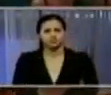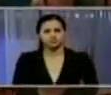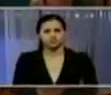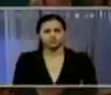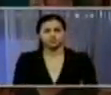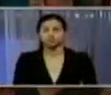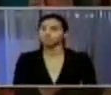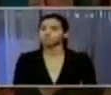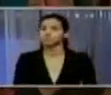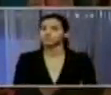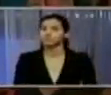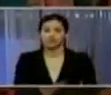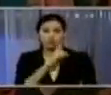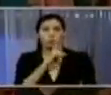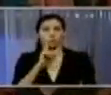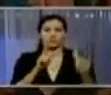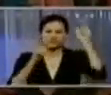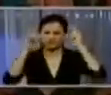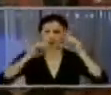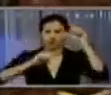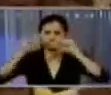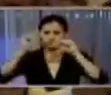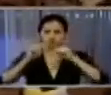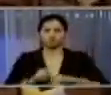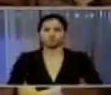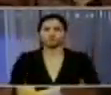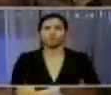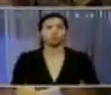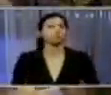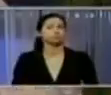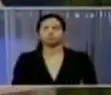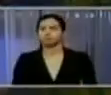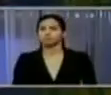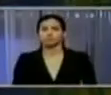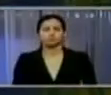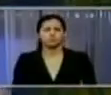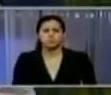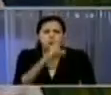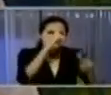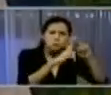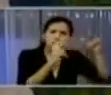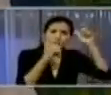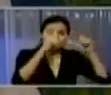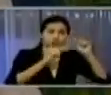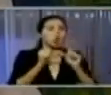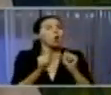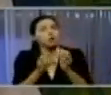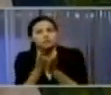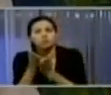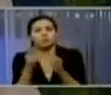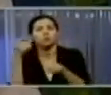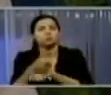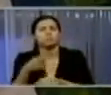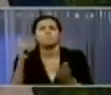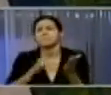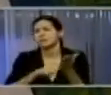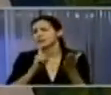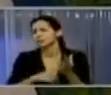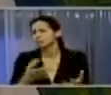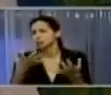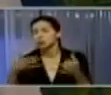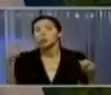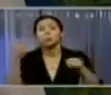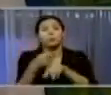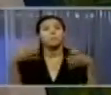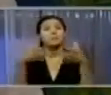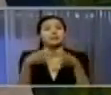Y en su nombre, hoy continuamos en el plan de graduación de miles de médicos y médicas. Nada nos va a